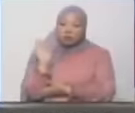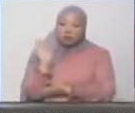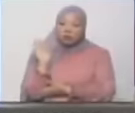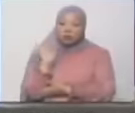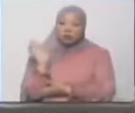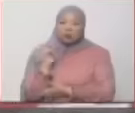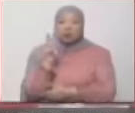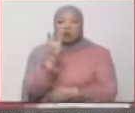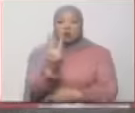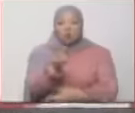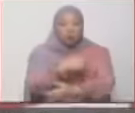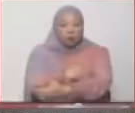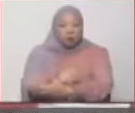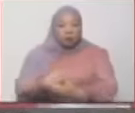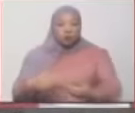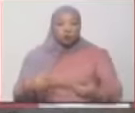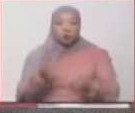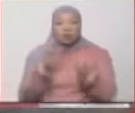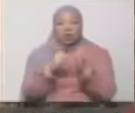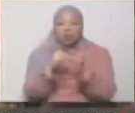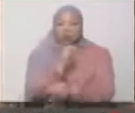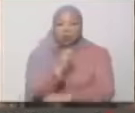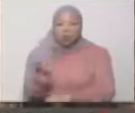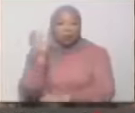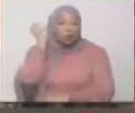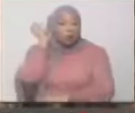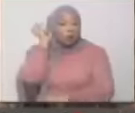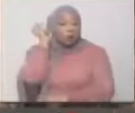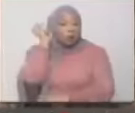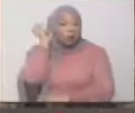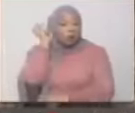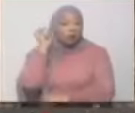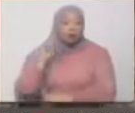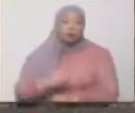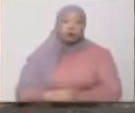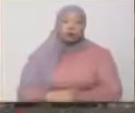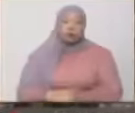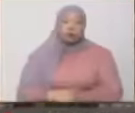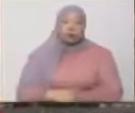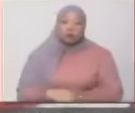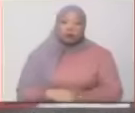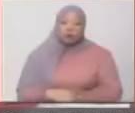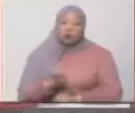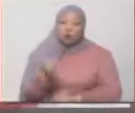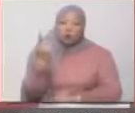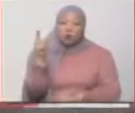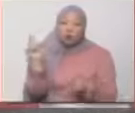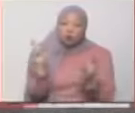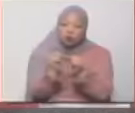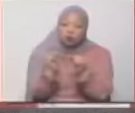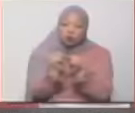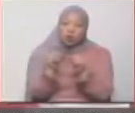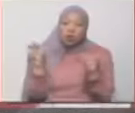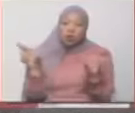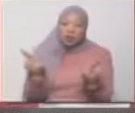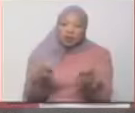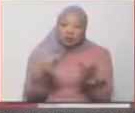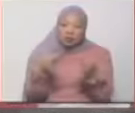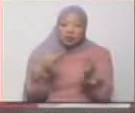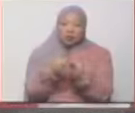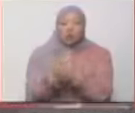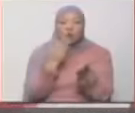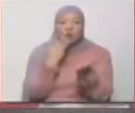de 2.500.000 venezolanos y venezolanas. Ya me llegó un pequeño resumen sintético.